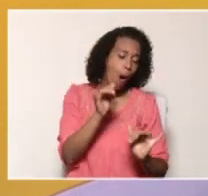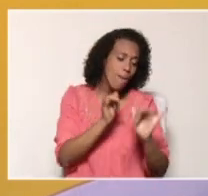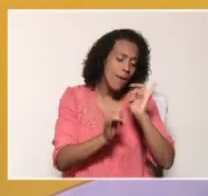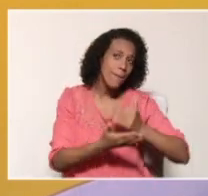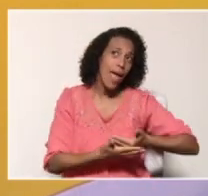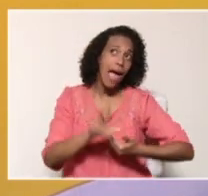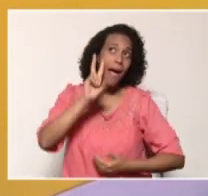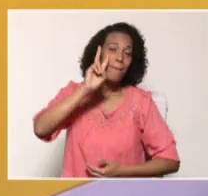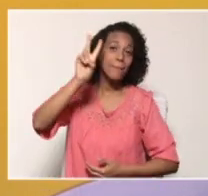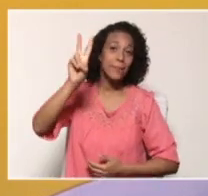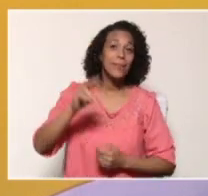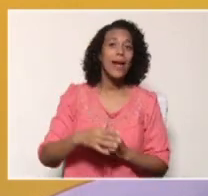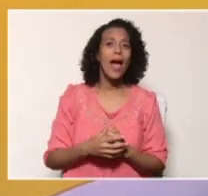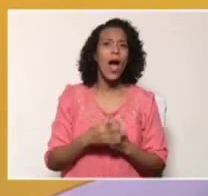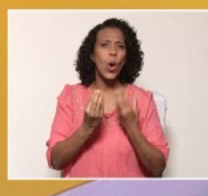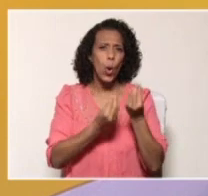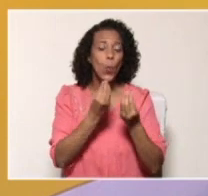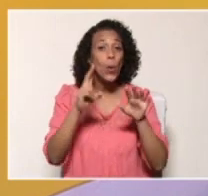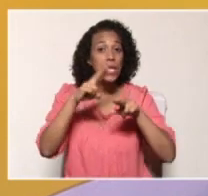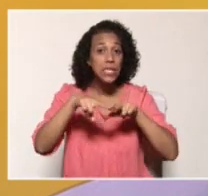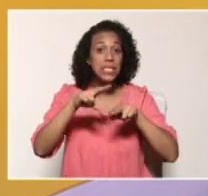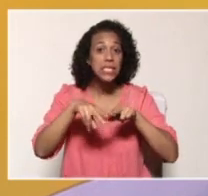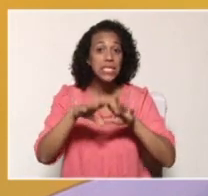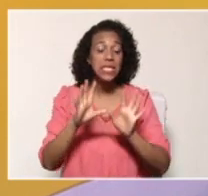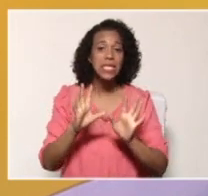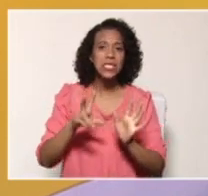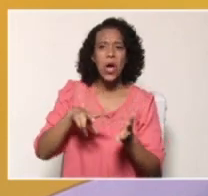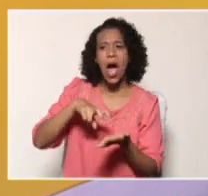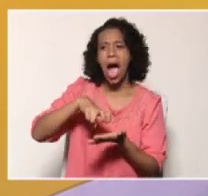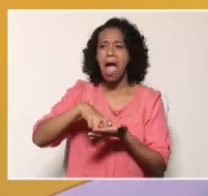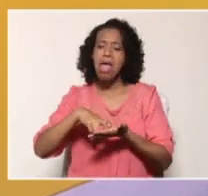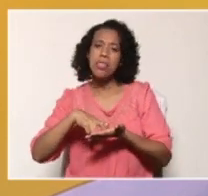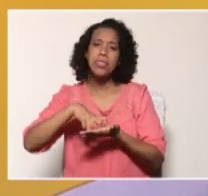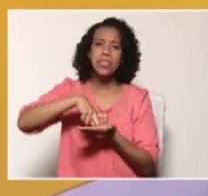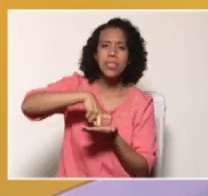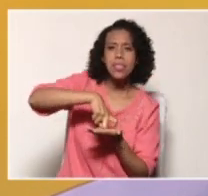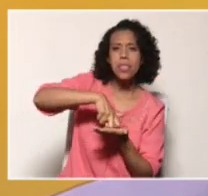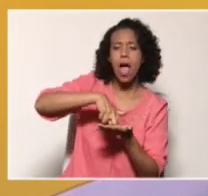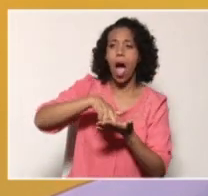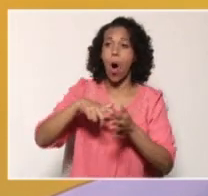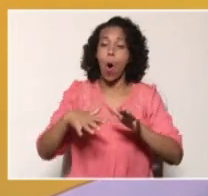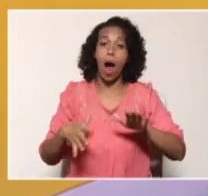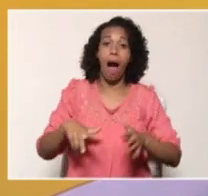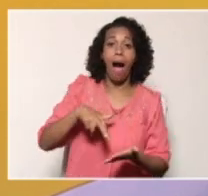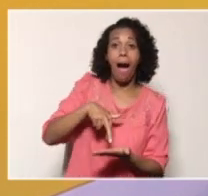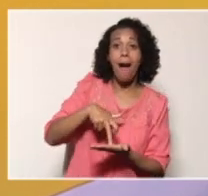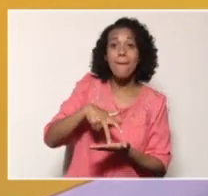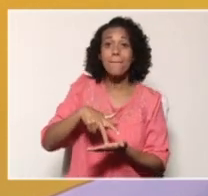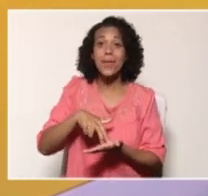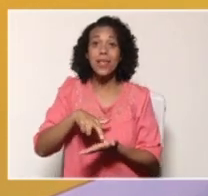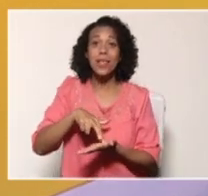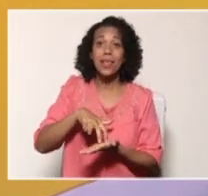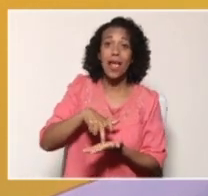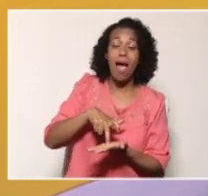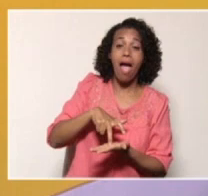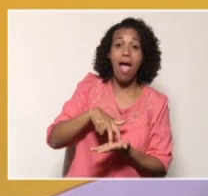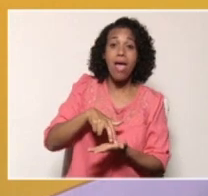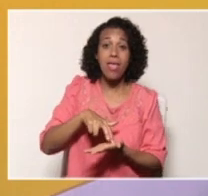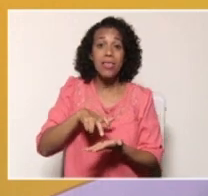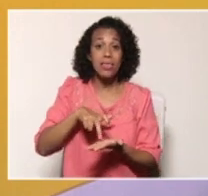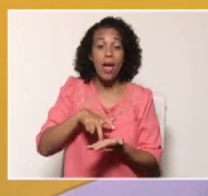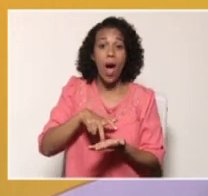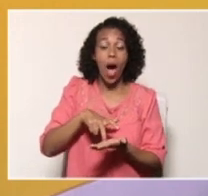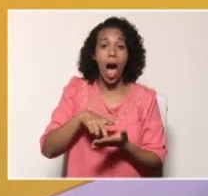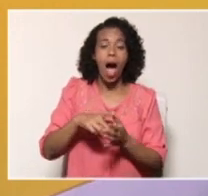Pero también, cuando el niño y la niña ya esté deambulando, miren, yo utilicé una cucharilla reciclada, le perforé, ¿verdad?,